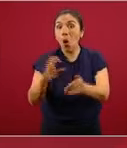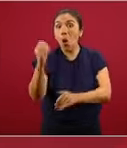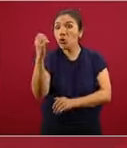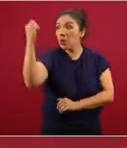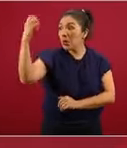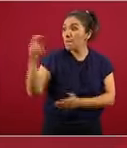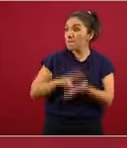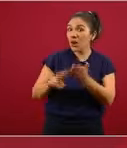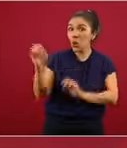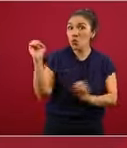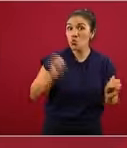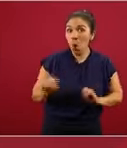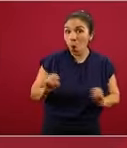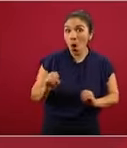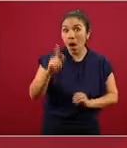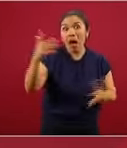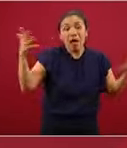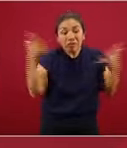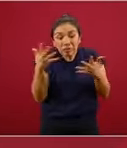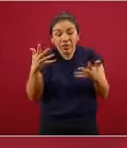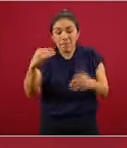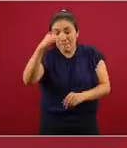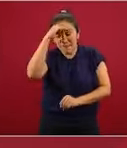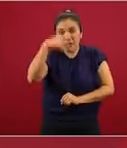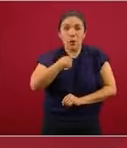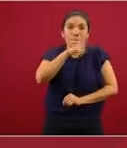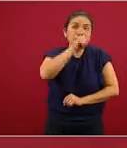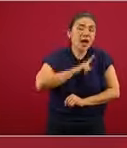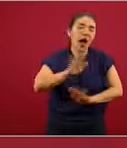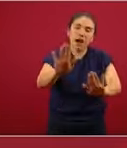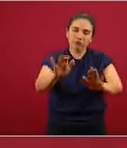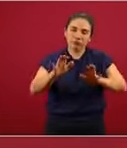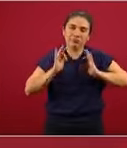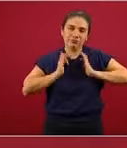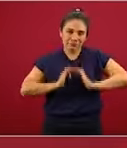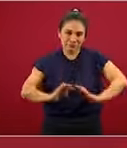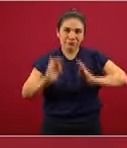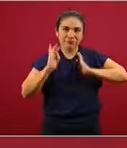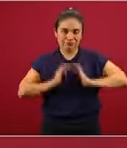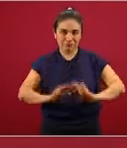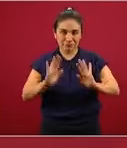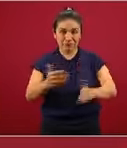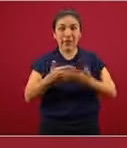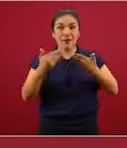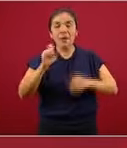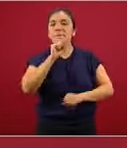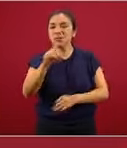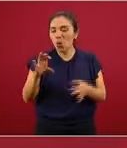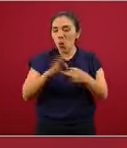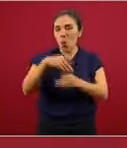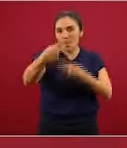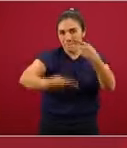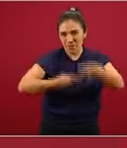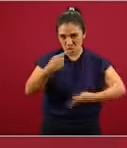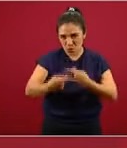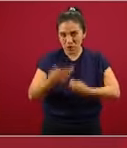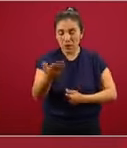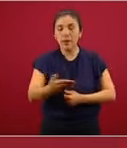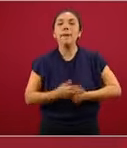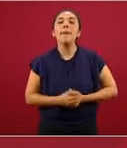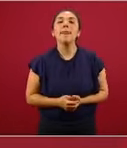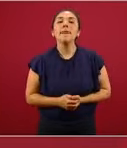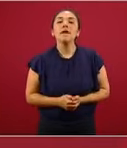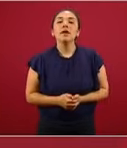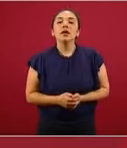semáforos verdes, que no se frustren o no se inquieten demasiado. Ahora, va de la mano con la pregunta que nos hace Nuria Fernández,